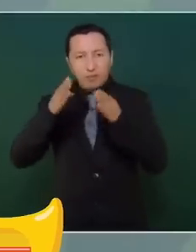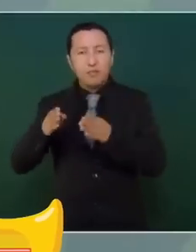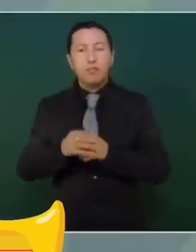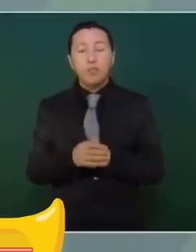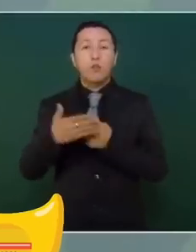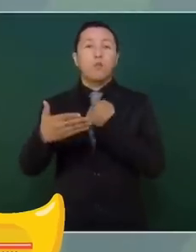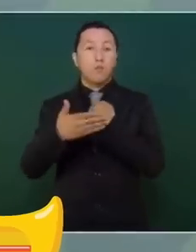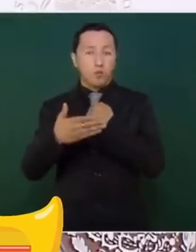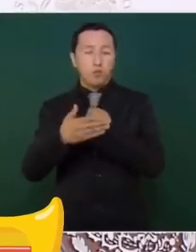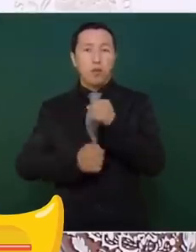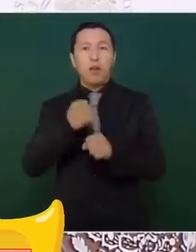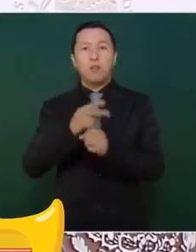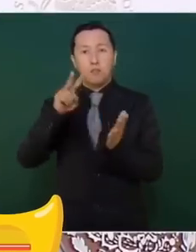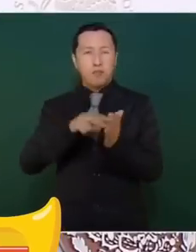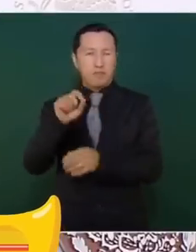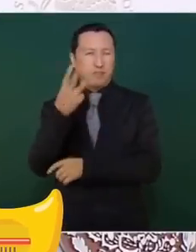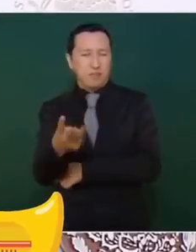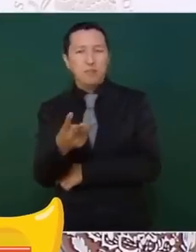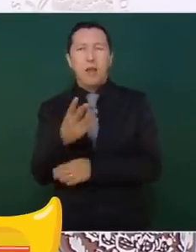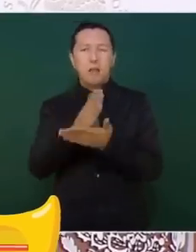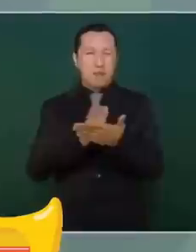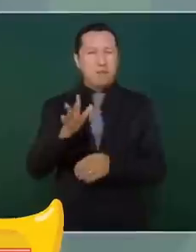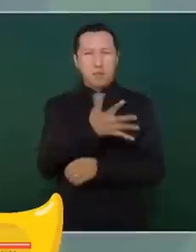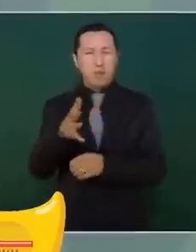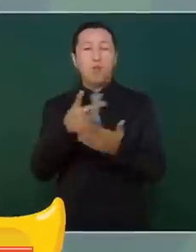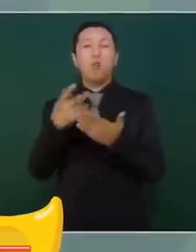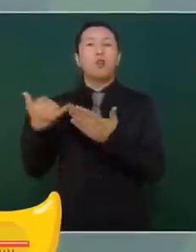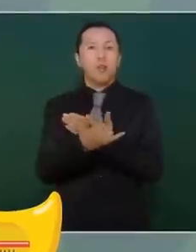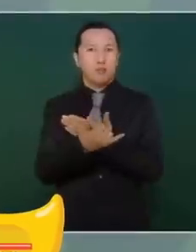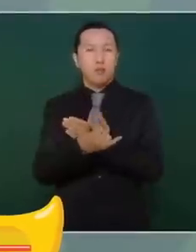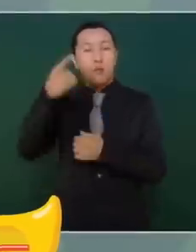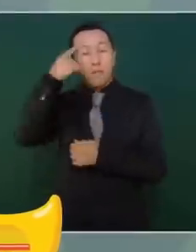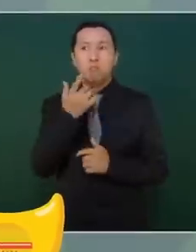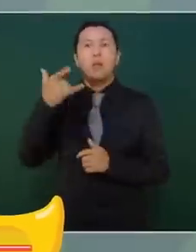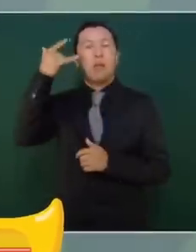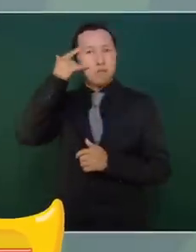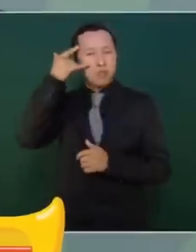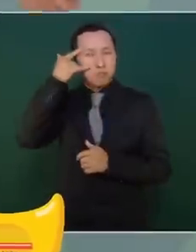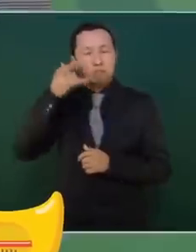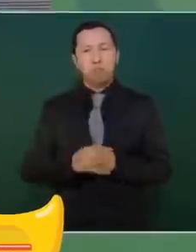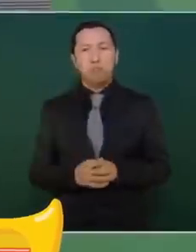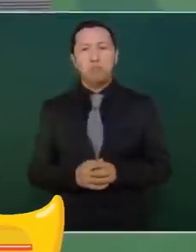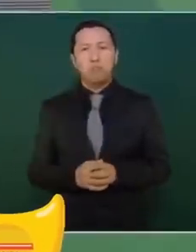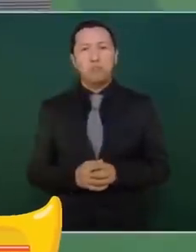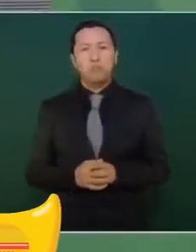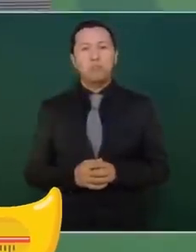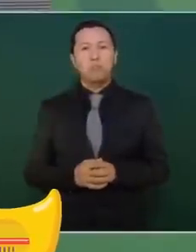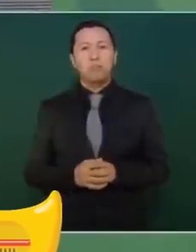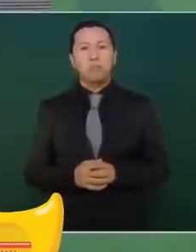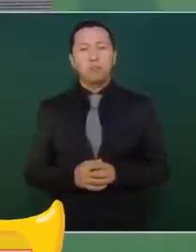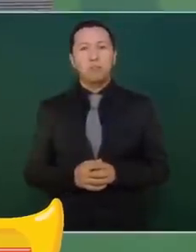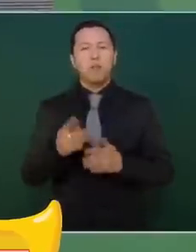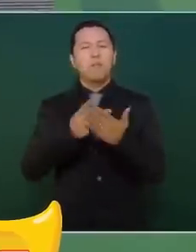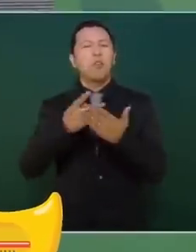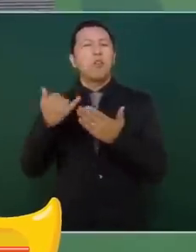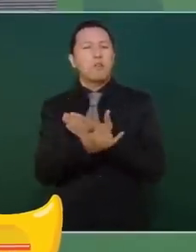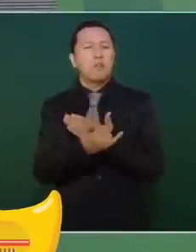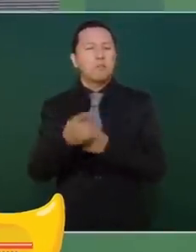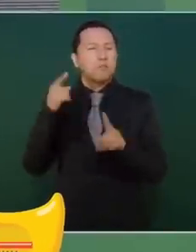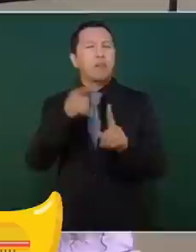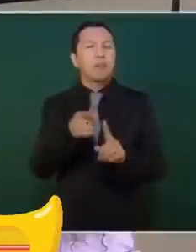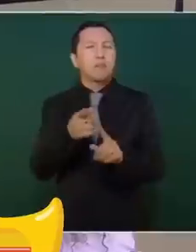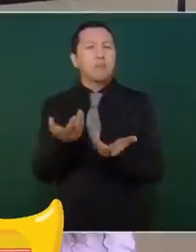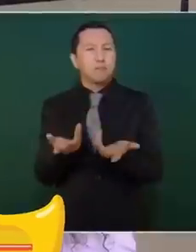desde mediados del año próximo, vamos a tener uno de los mejores sistemas de salud pública del mundo. ¿En qué consiste este plan? En